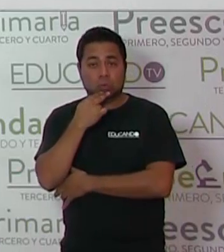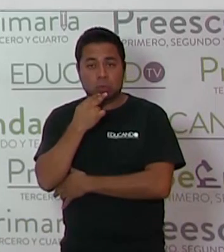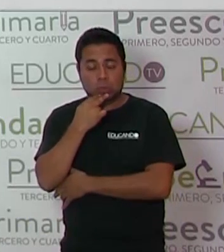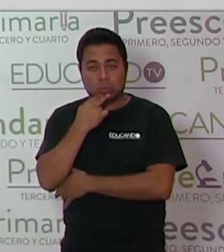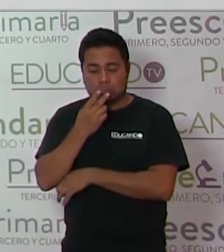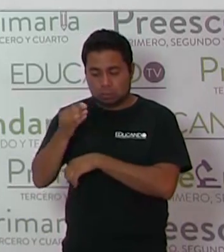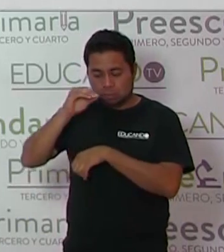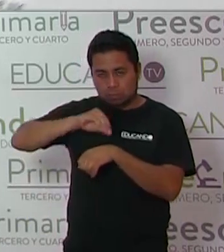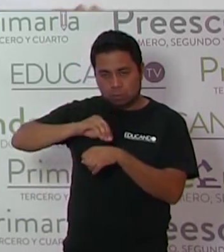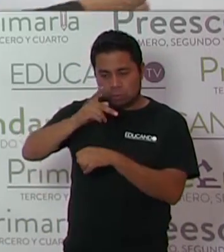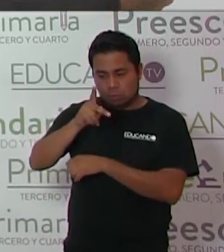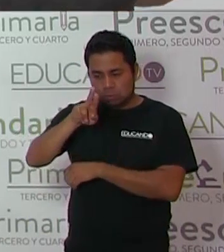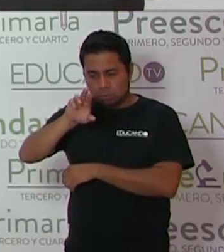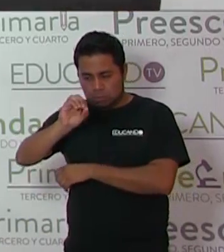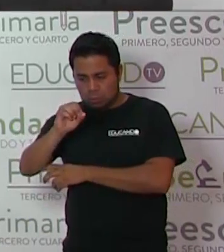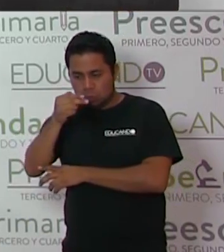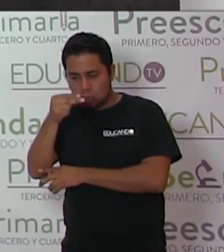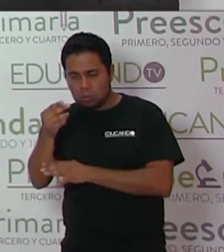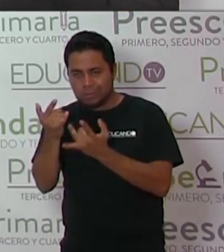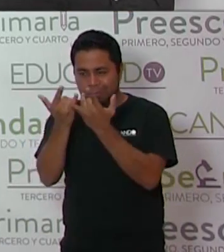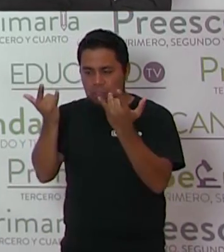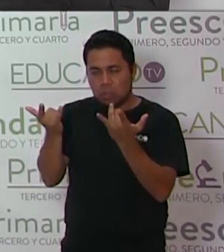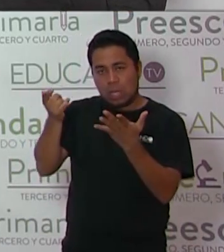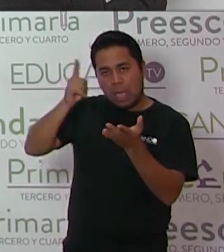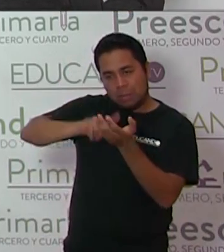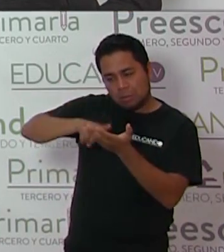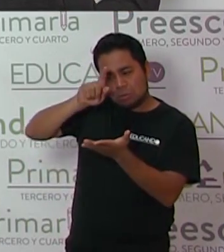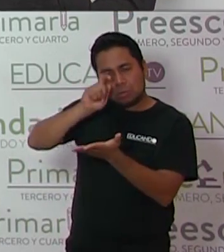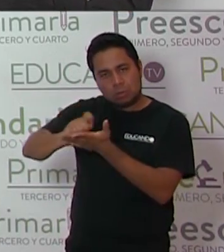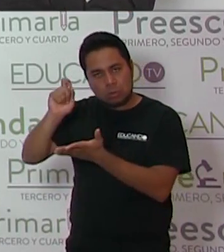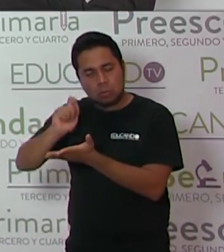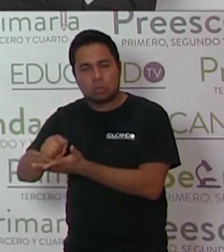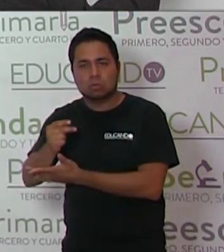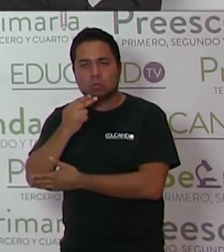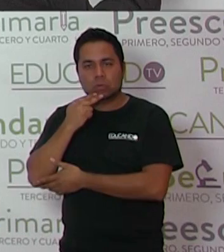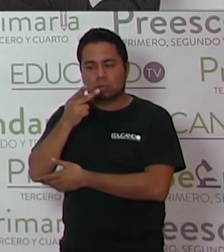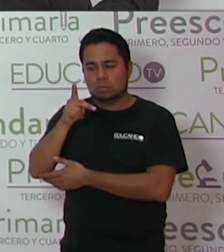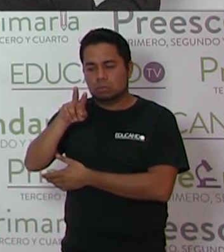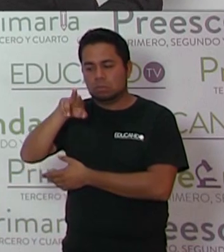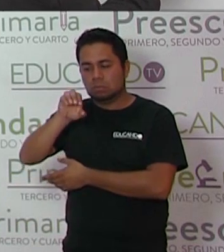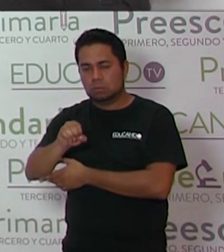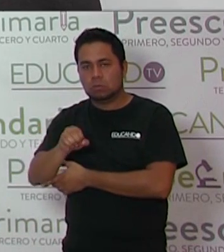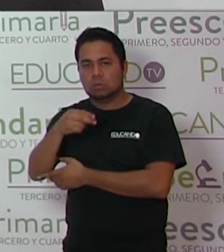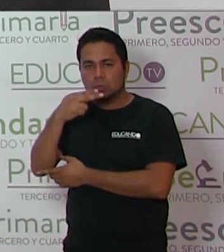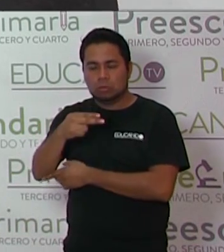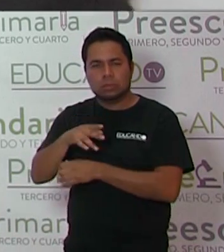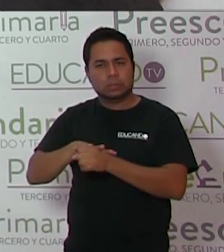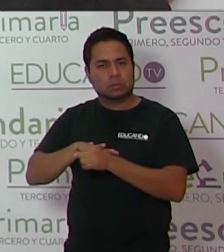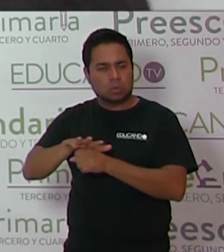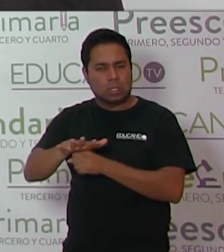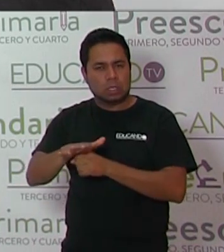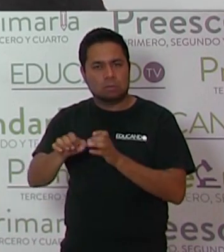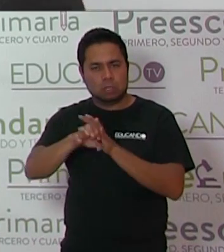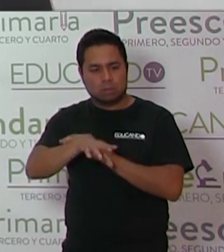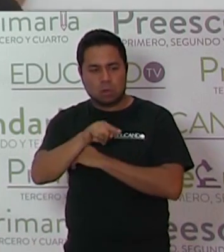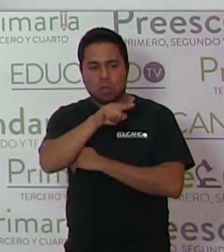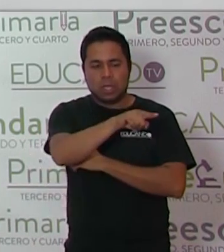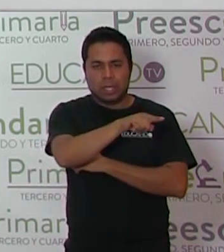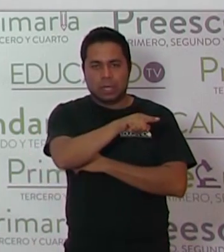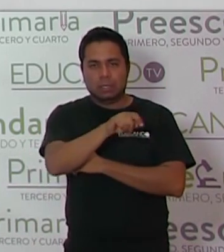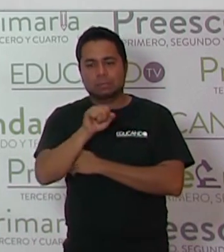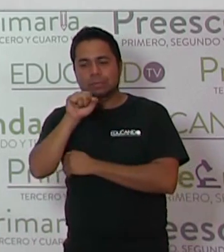utilizamos pronombres dentro de la historia, utilizamos pronombres que responden a